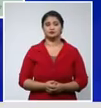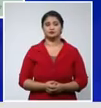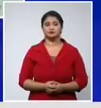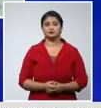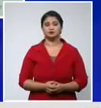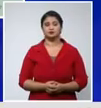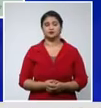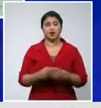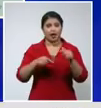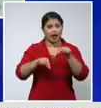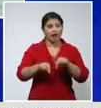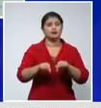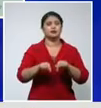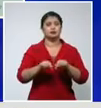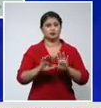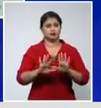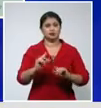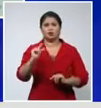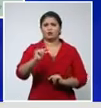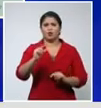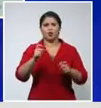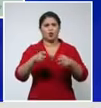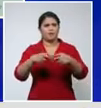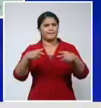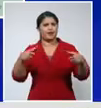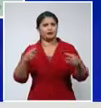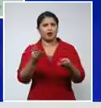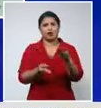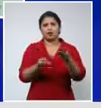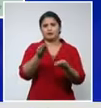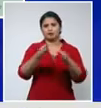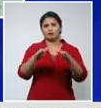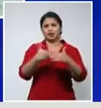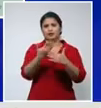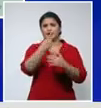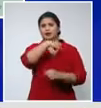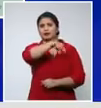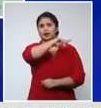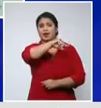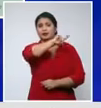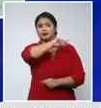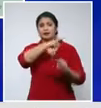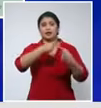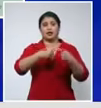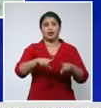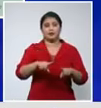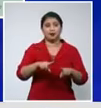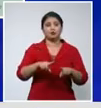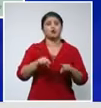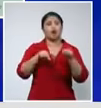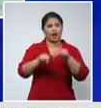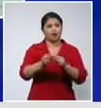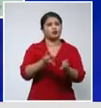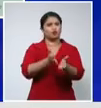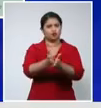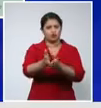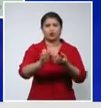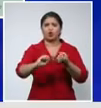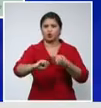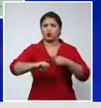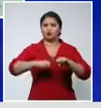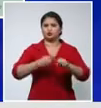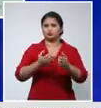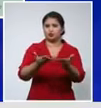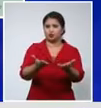incremento en comparación con el día anterior, pero todavía muestra un control de la pandemia. El